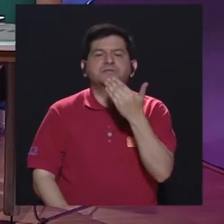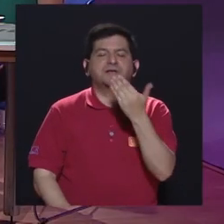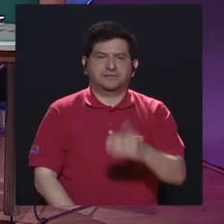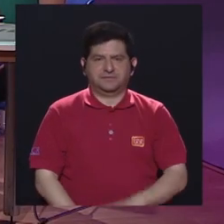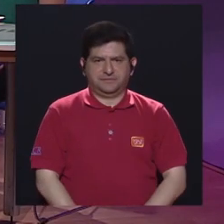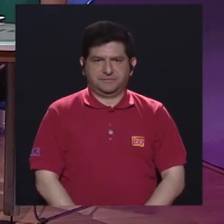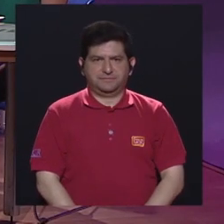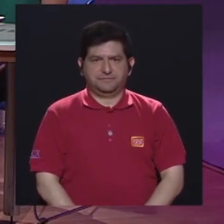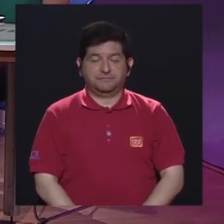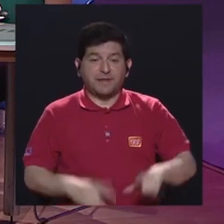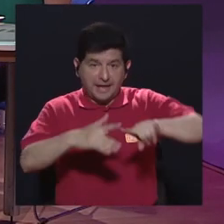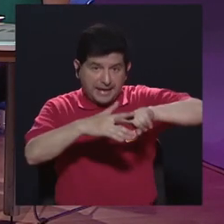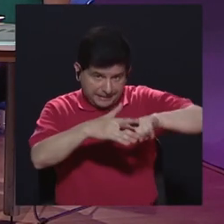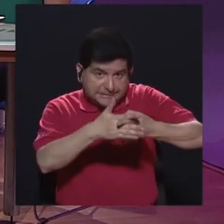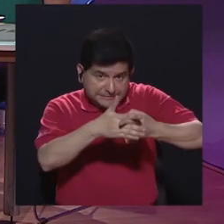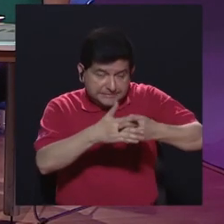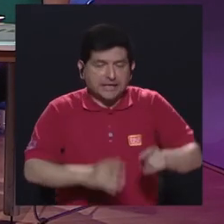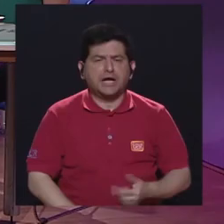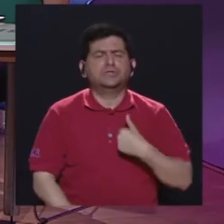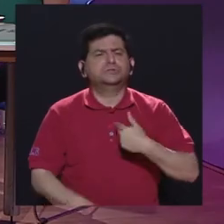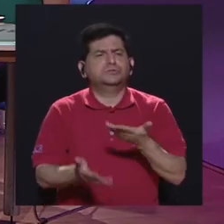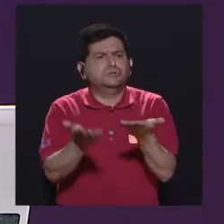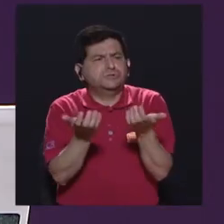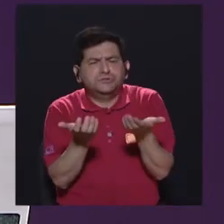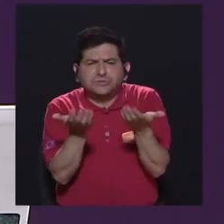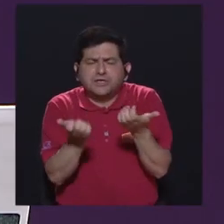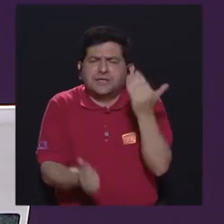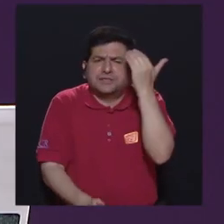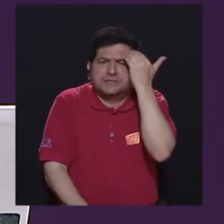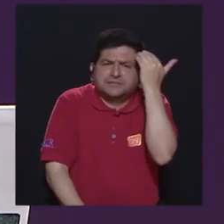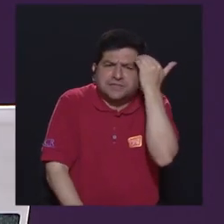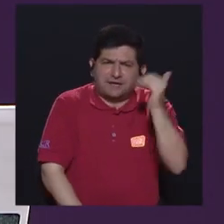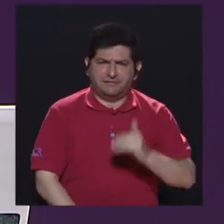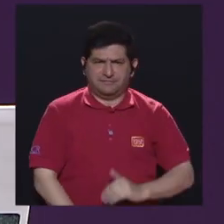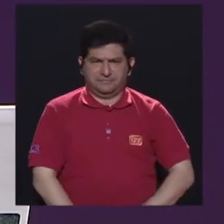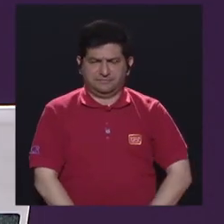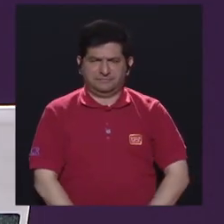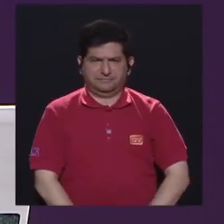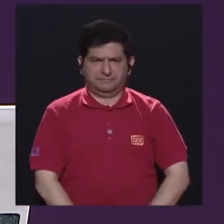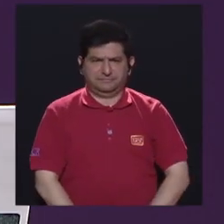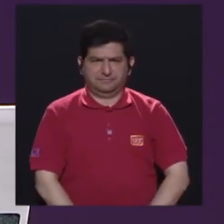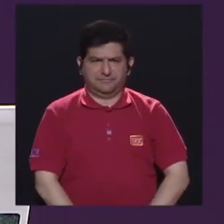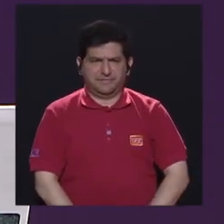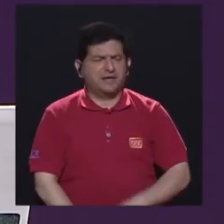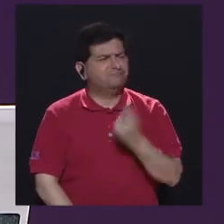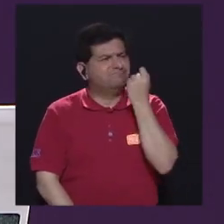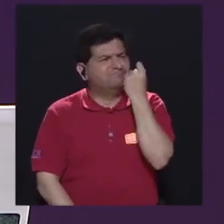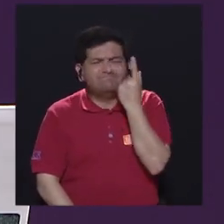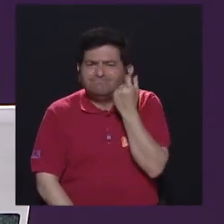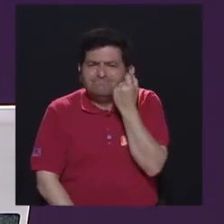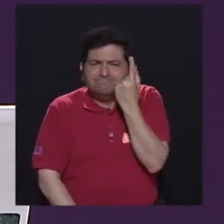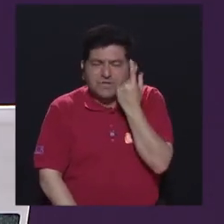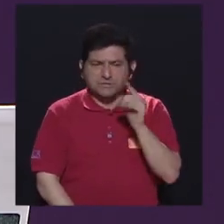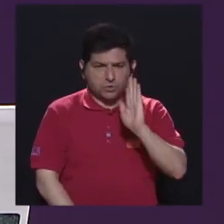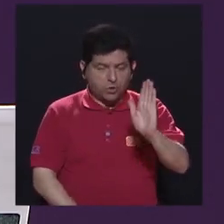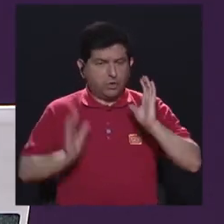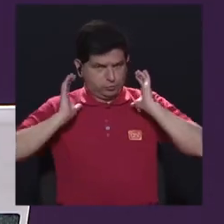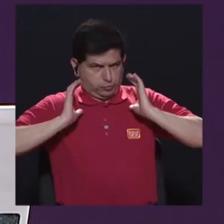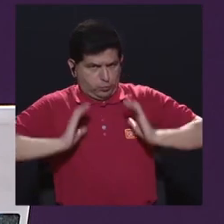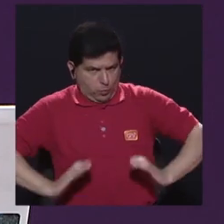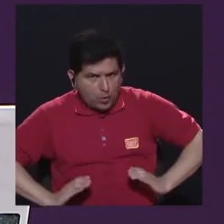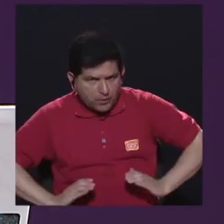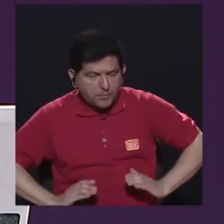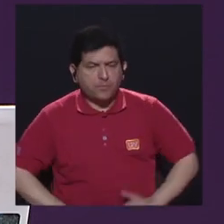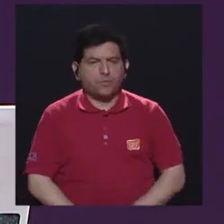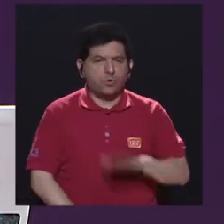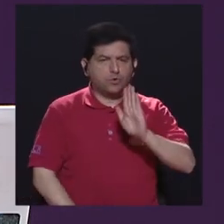Bueno, para empezar, quisiéramos saber, digamos, cómo se entiende desde sus cuerpos,